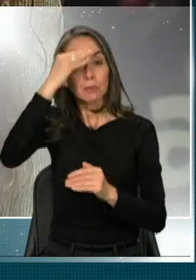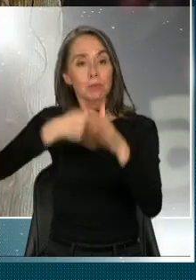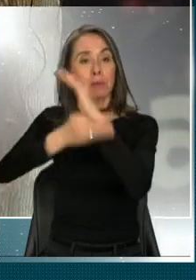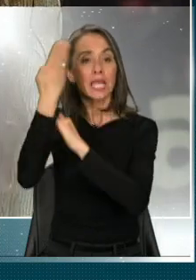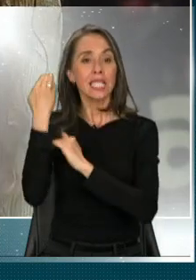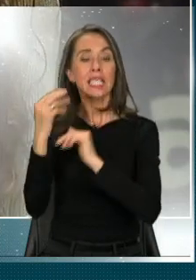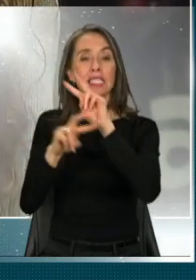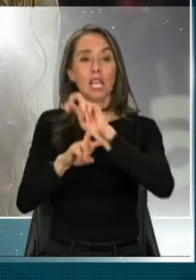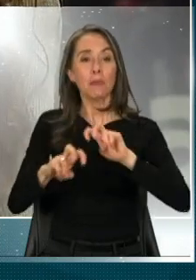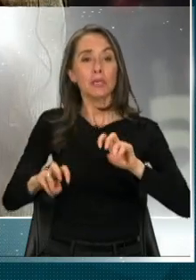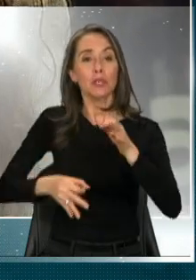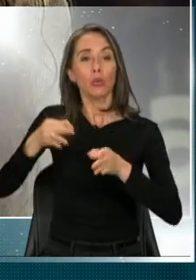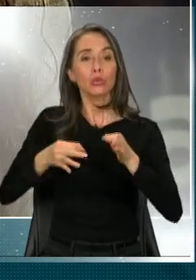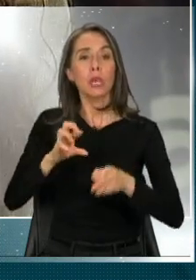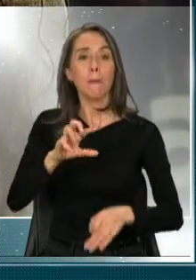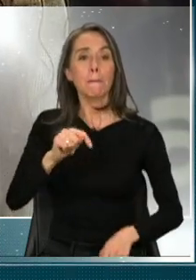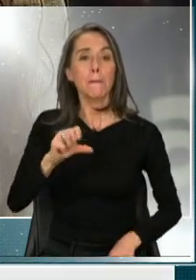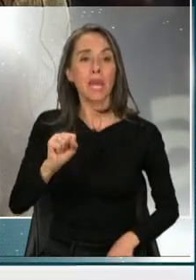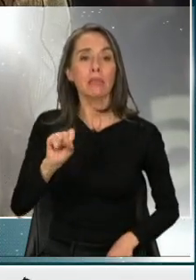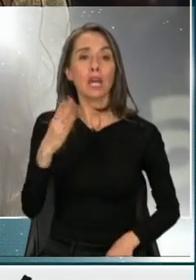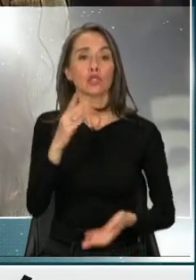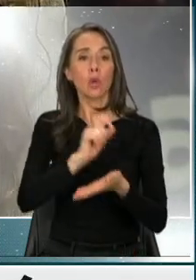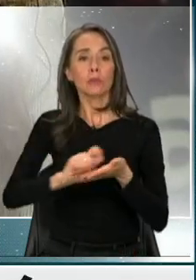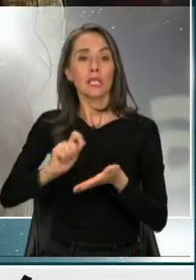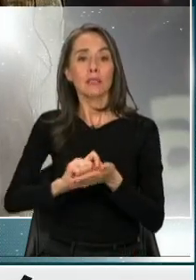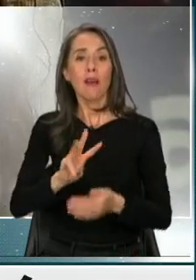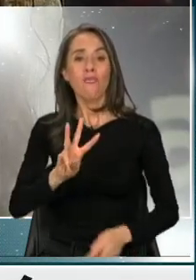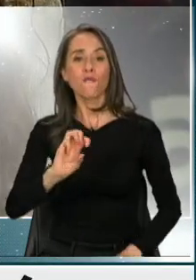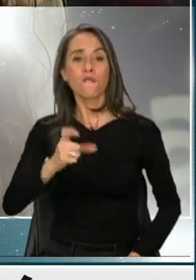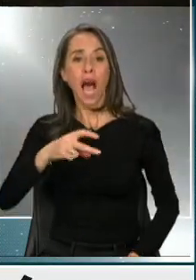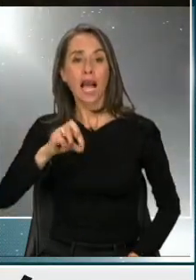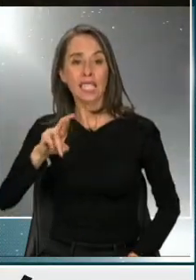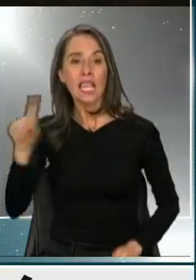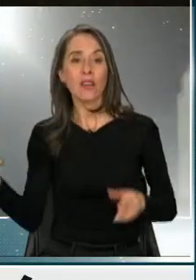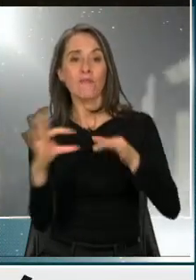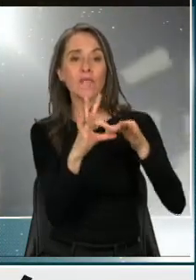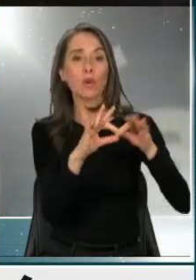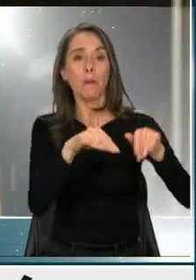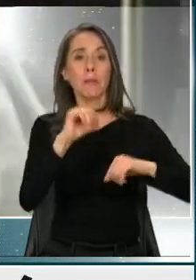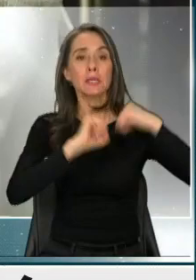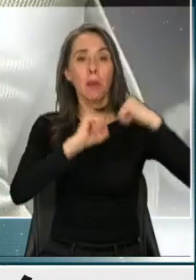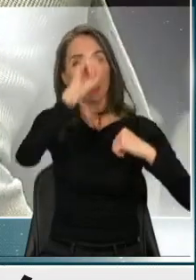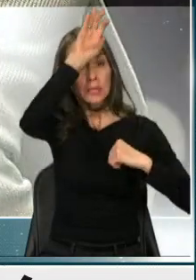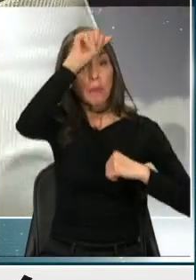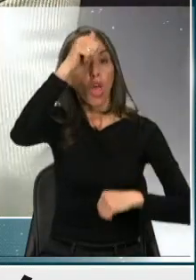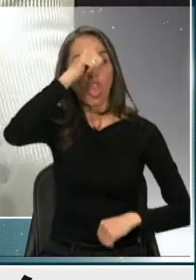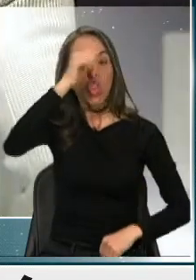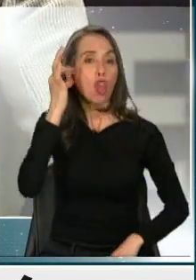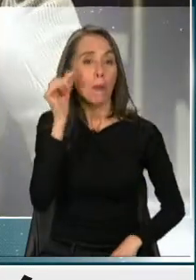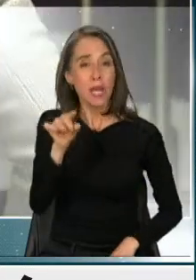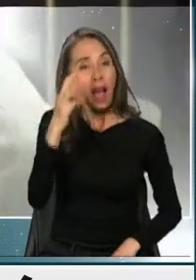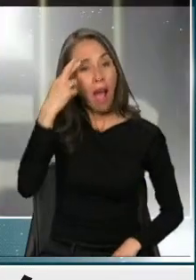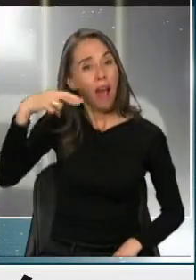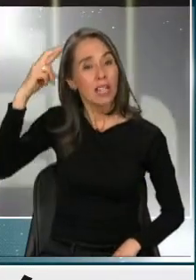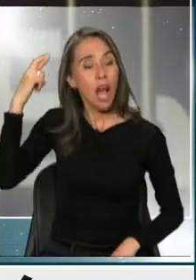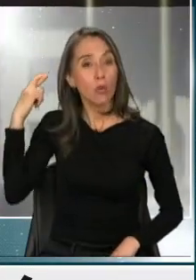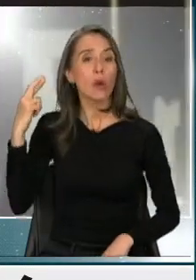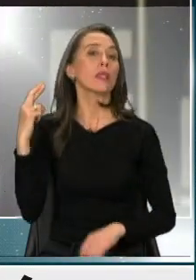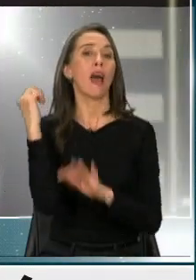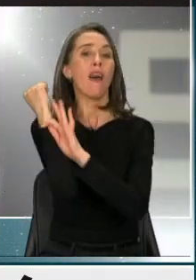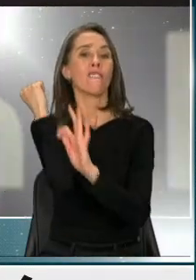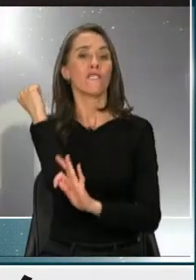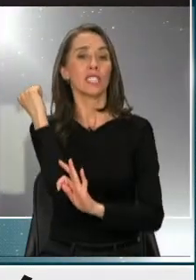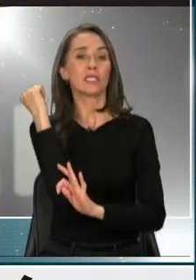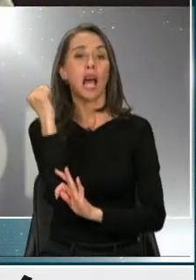existió en el caso venta con el subsecretario para audio wagner y su vinculación con la misma minera dominga recordará usted que finalmente la fiscalía